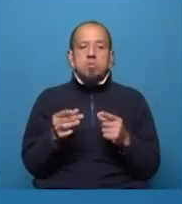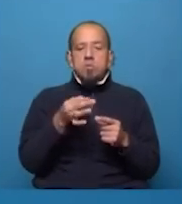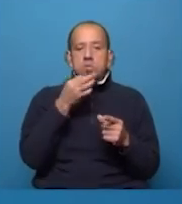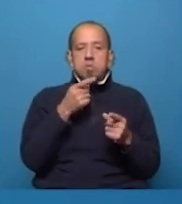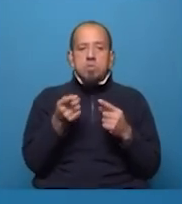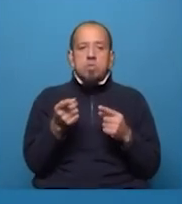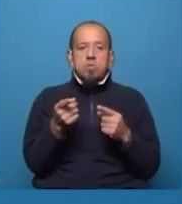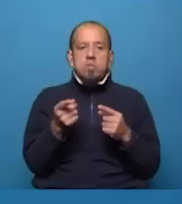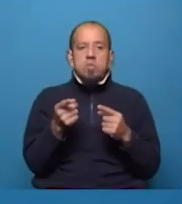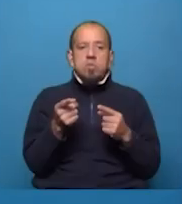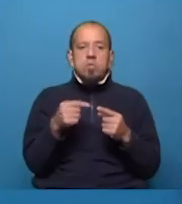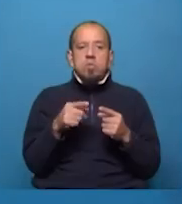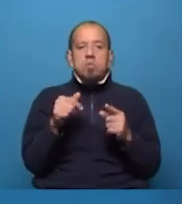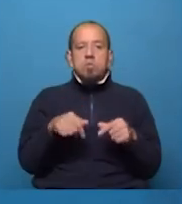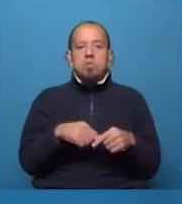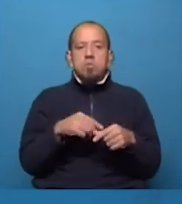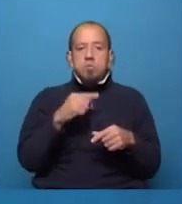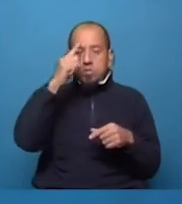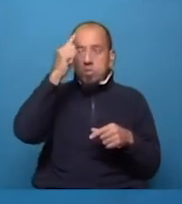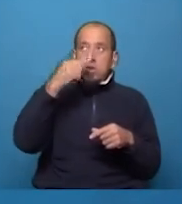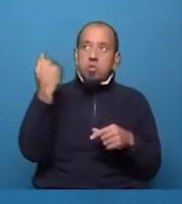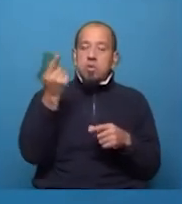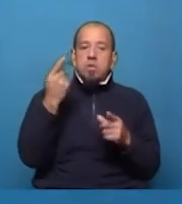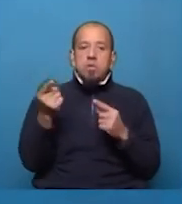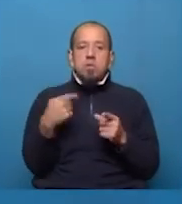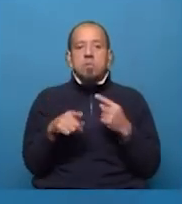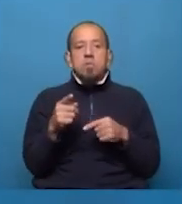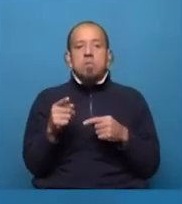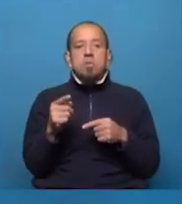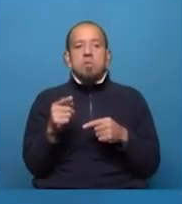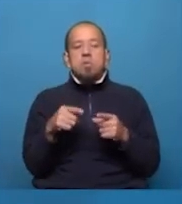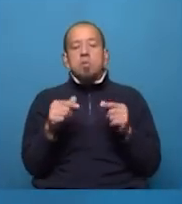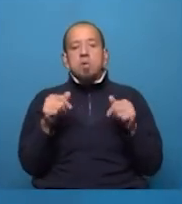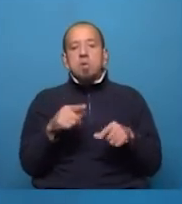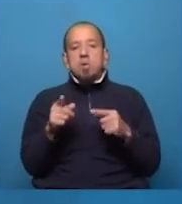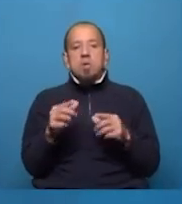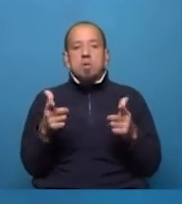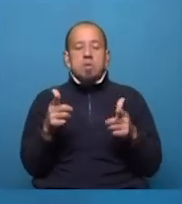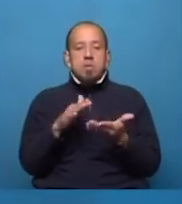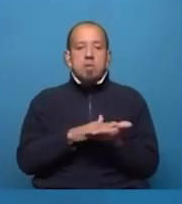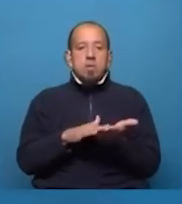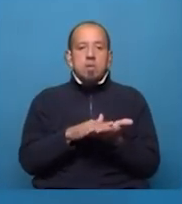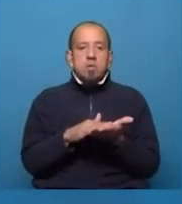decían ustedes los casos que tiene le vienen del exterior pero en el país no se genera ningún caso